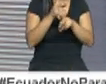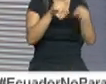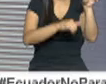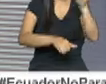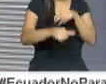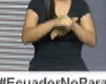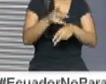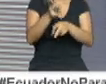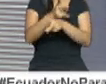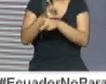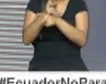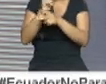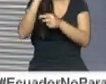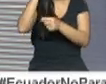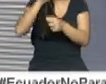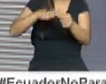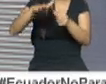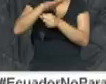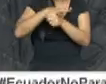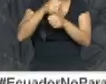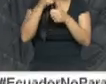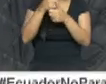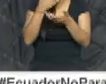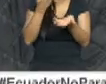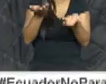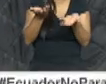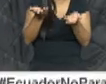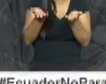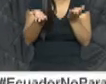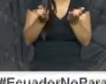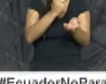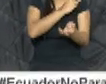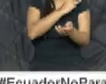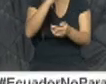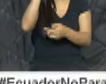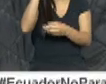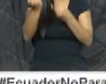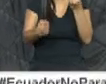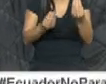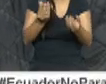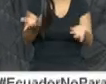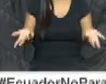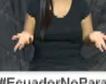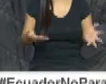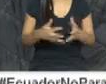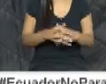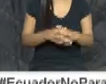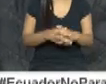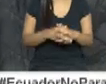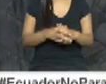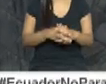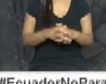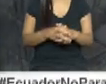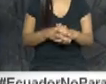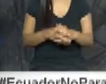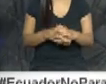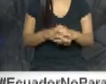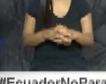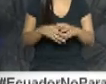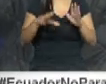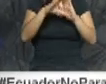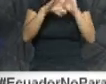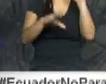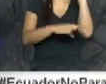Estado de Derecho, garantes de qué son las Fuerzas Armadas en estas circunstancias. Bueno, la Constitución básicamente